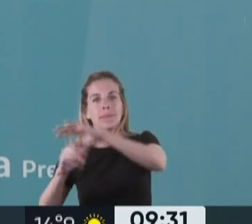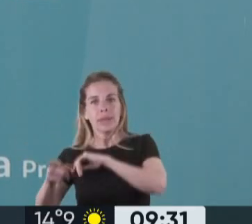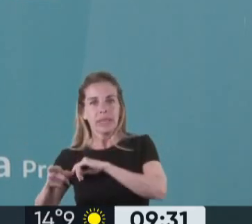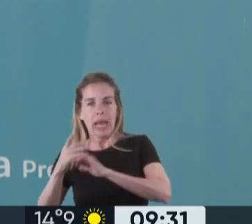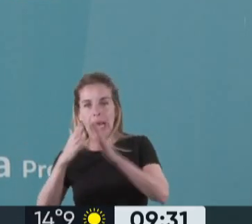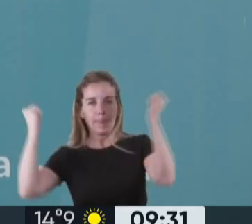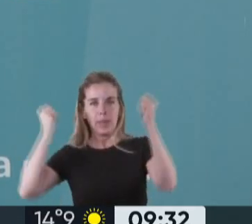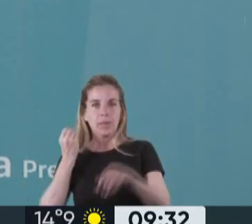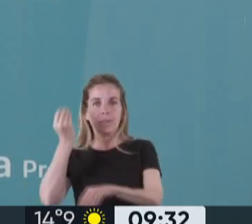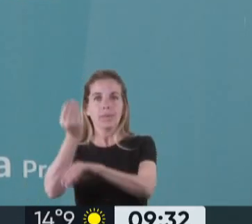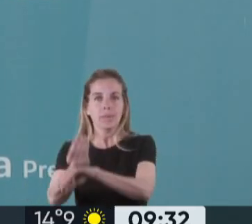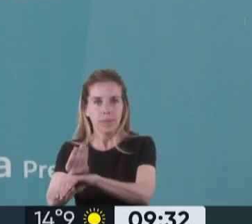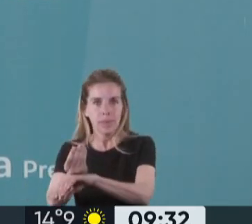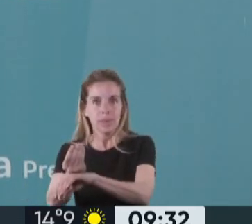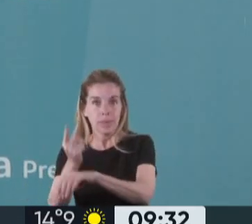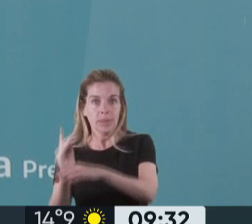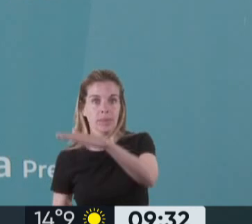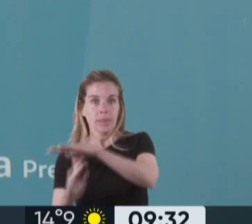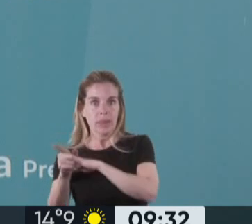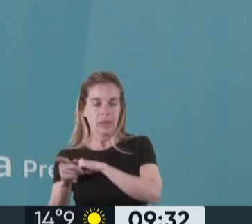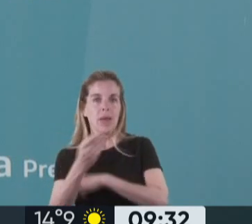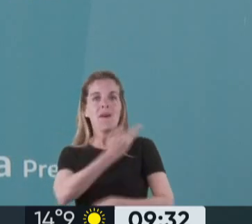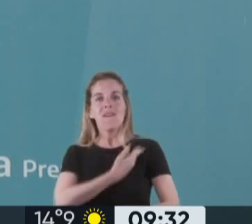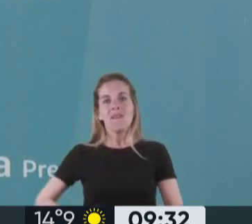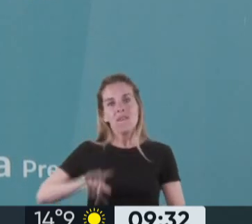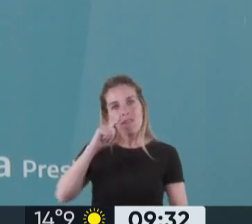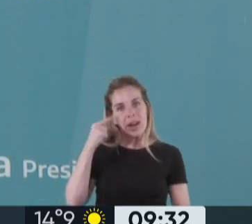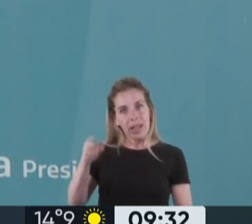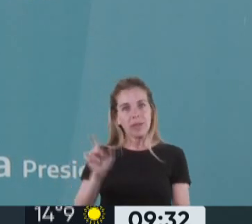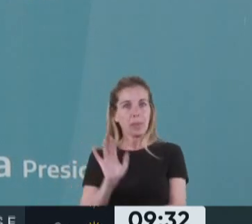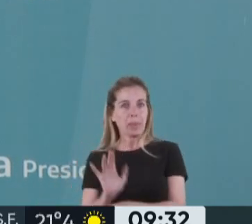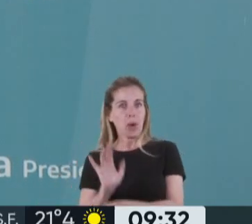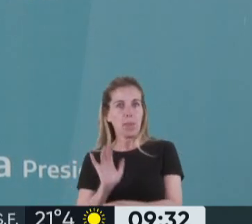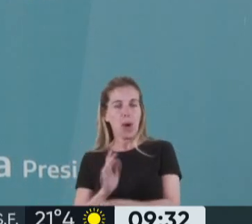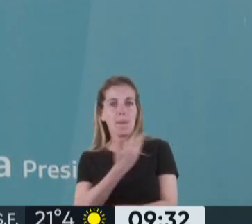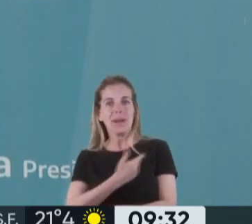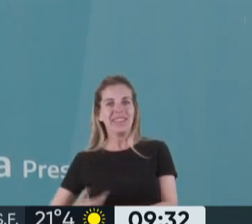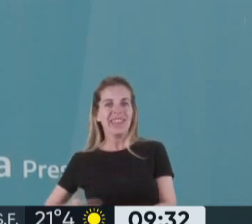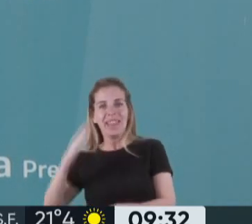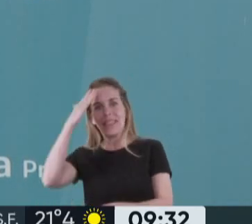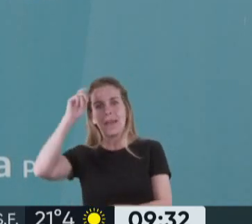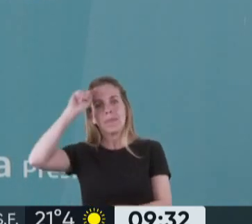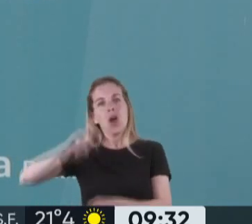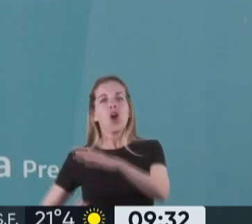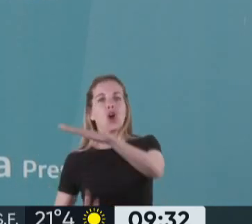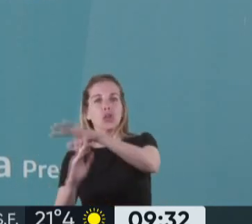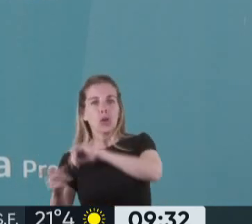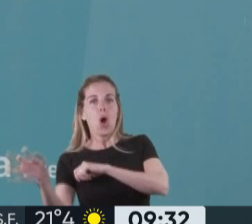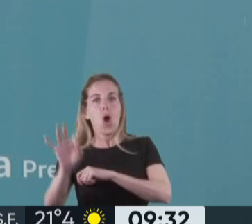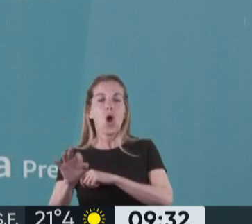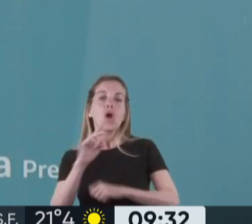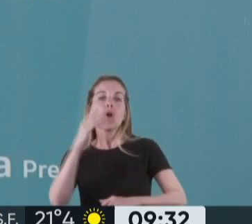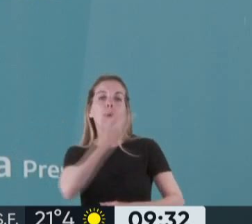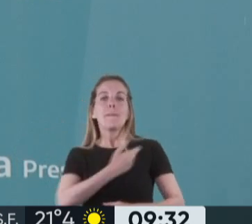lugar de presidente del Consejo de la Magistratura, que en cualquiera de sus dos roles, o como presidente de la Corte Suprema o como presidente del Consejo de